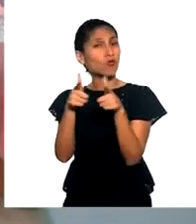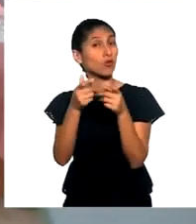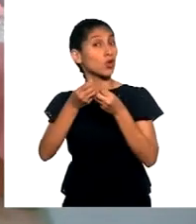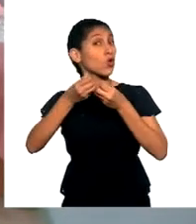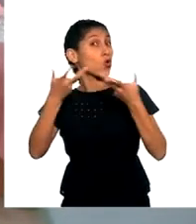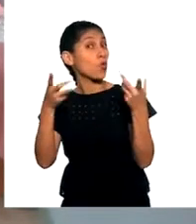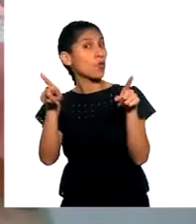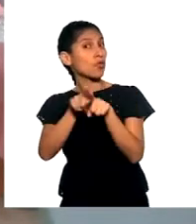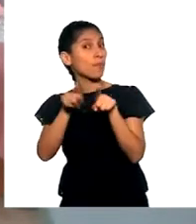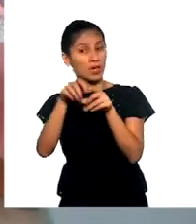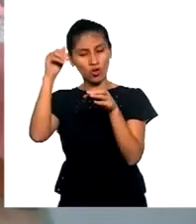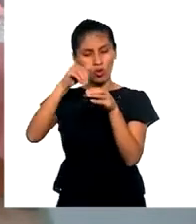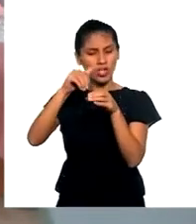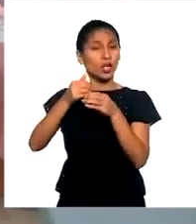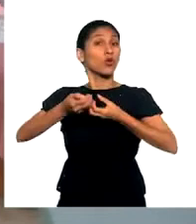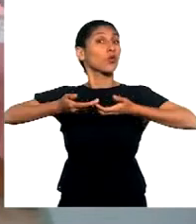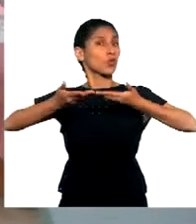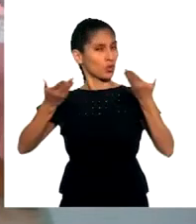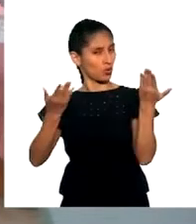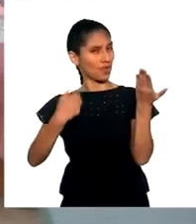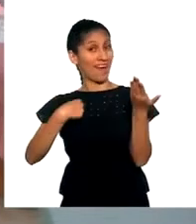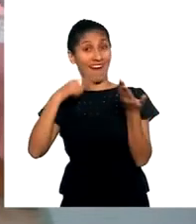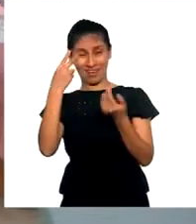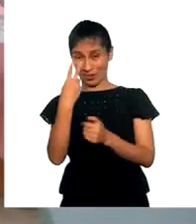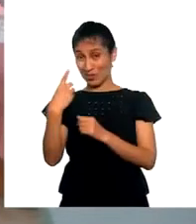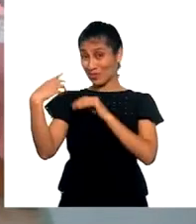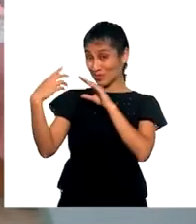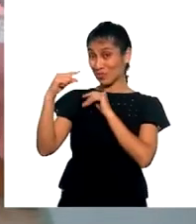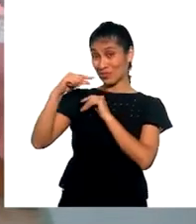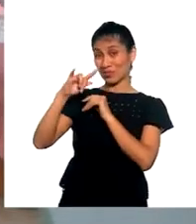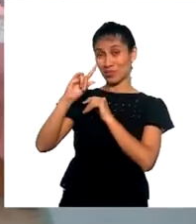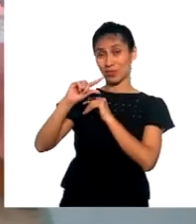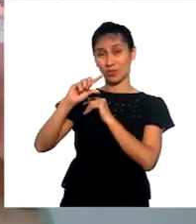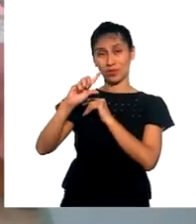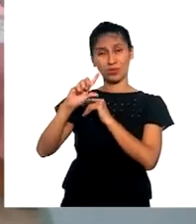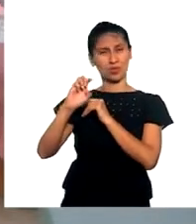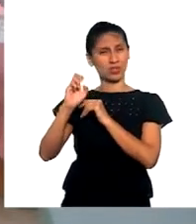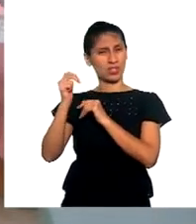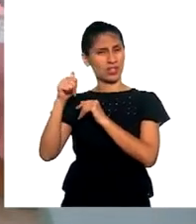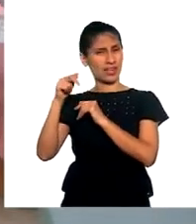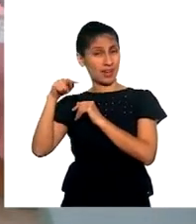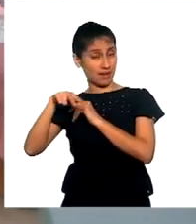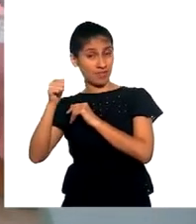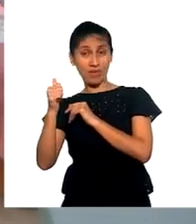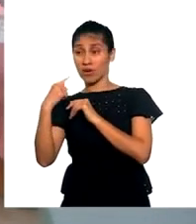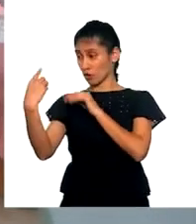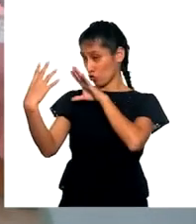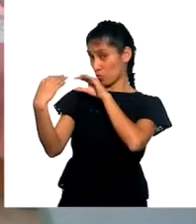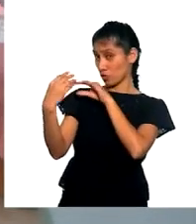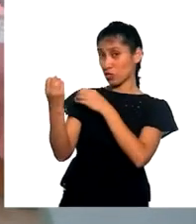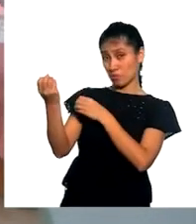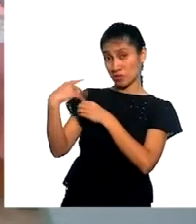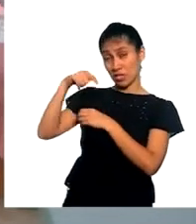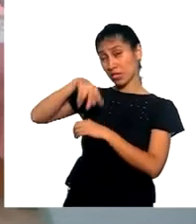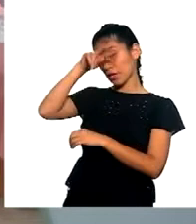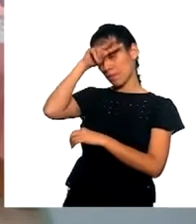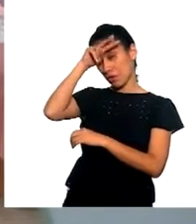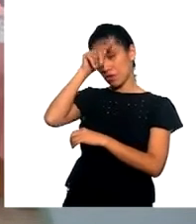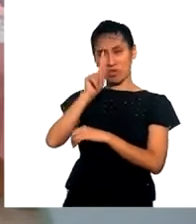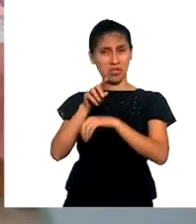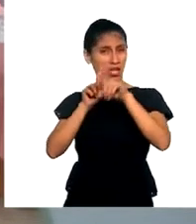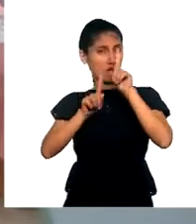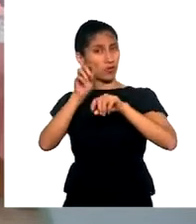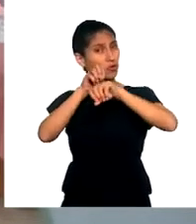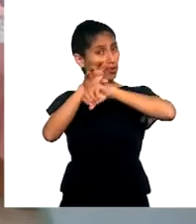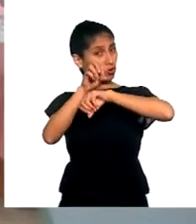comerciando con guyana encontré que en perú hay una institución que tiene muy buenos consejos al respecto esta es la